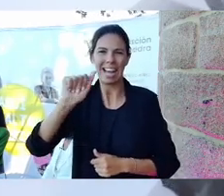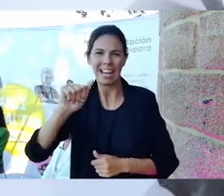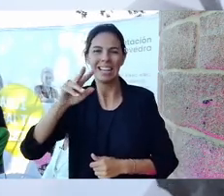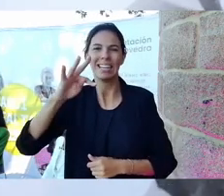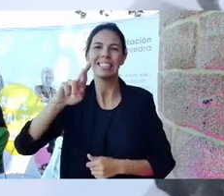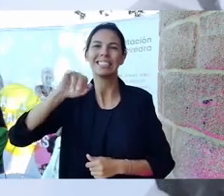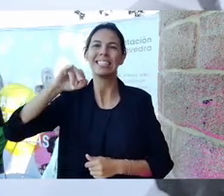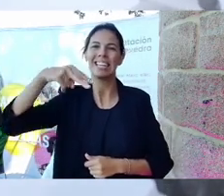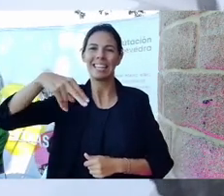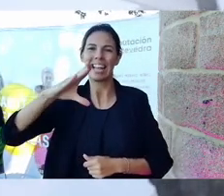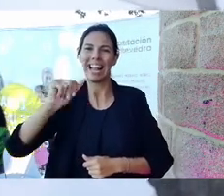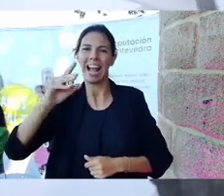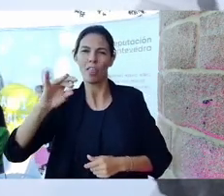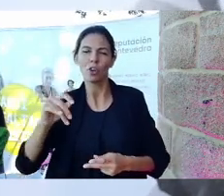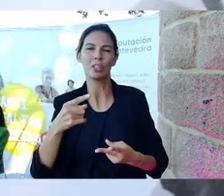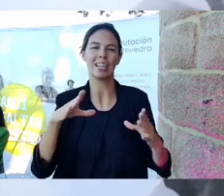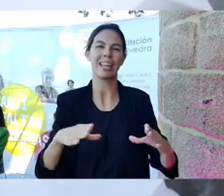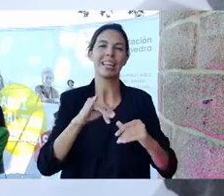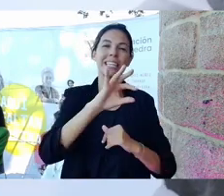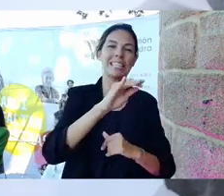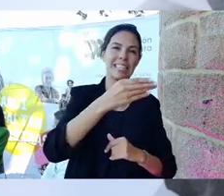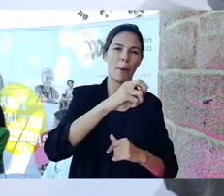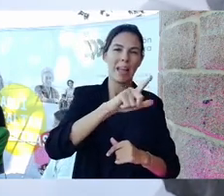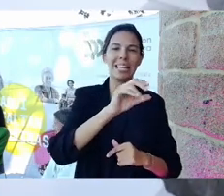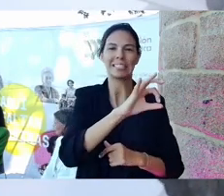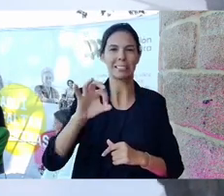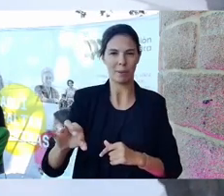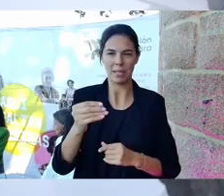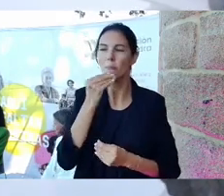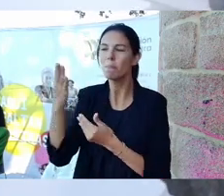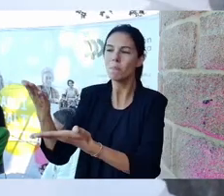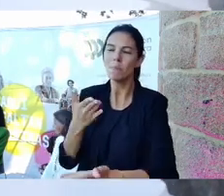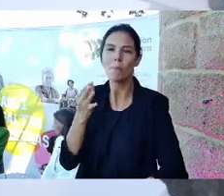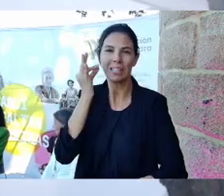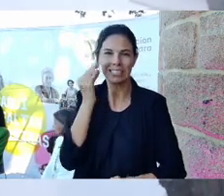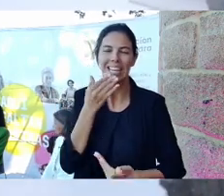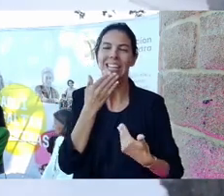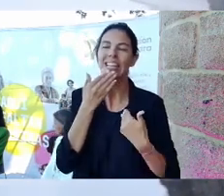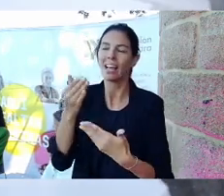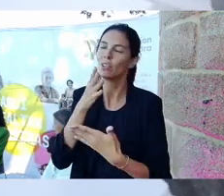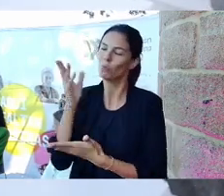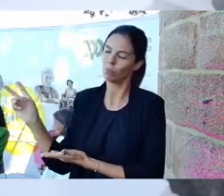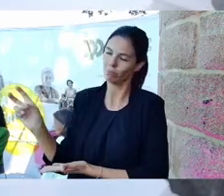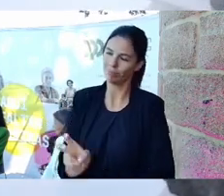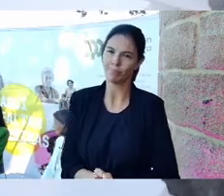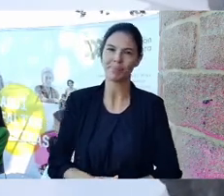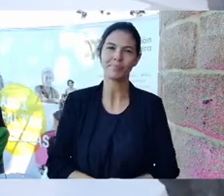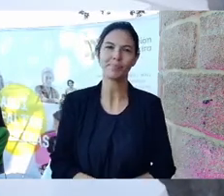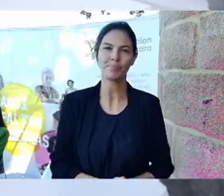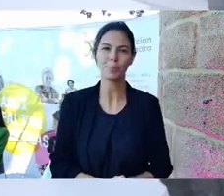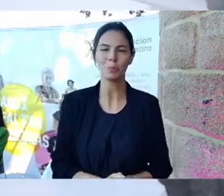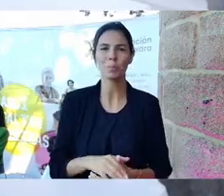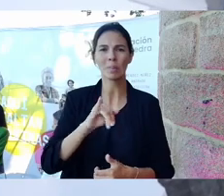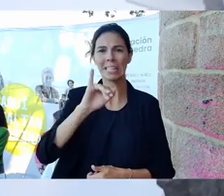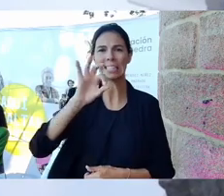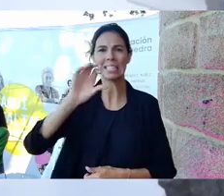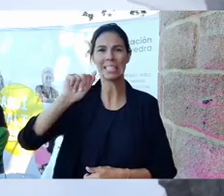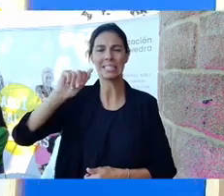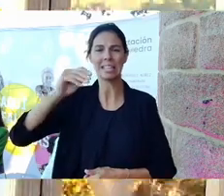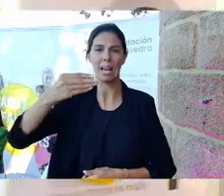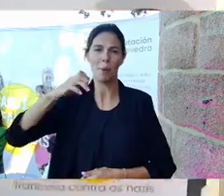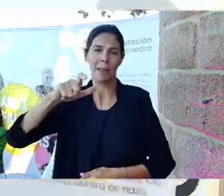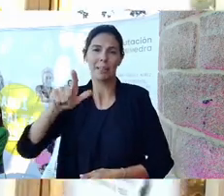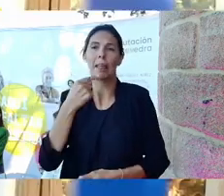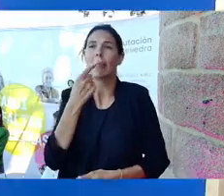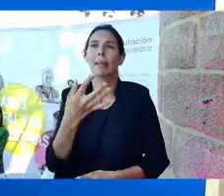como Carla Trincado e Isabel San Sebastián. Benvidas e grazas por aceptar o noso convite. Bueno,